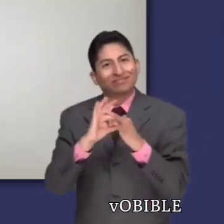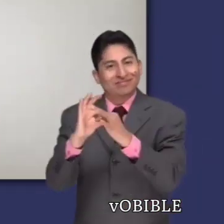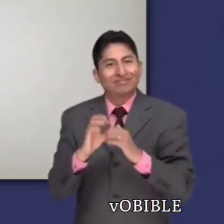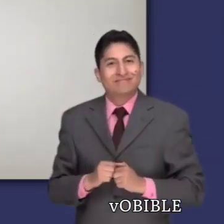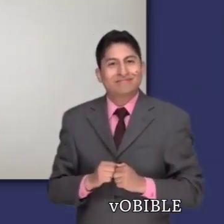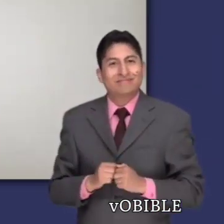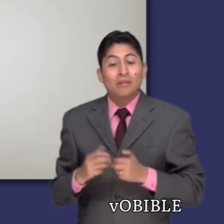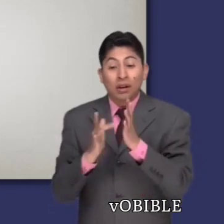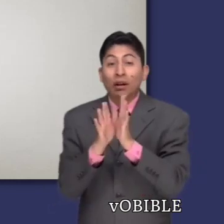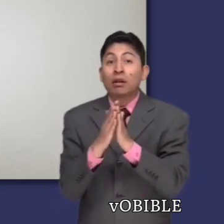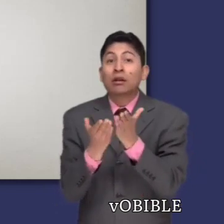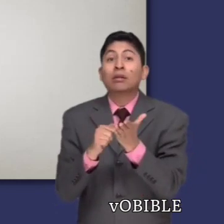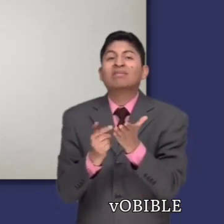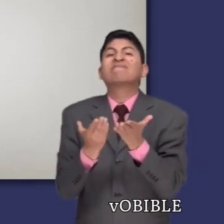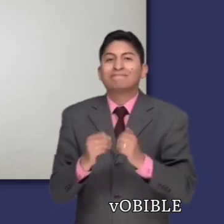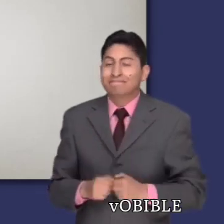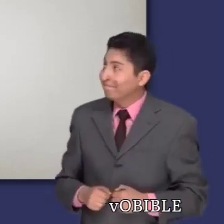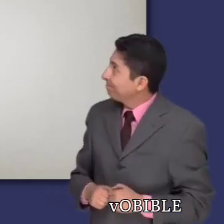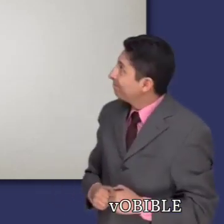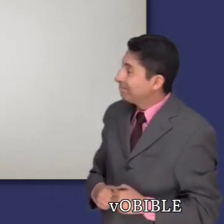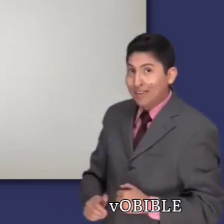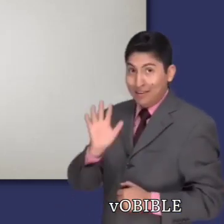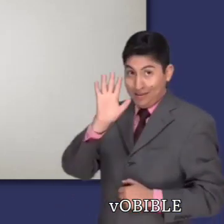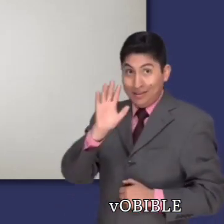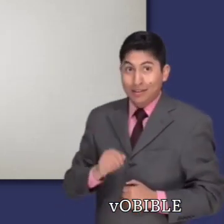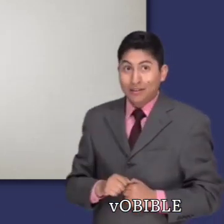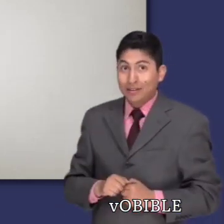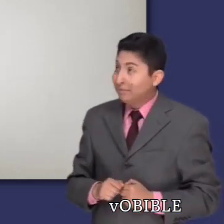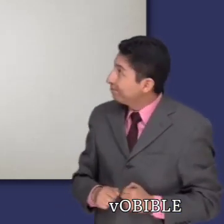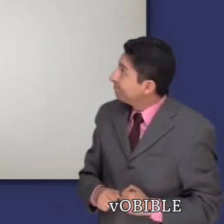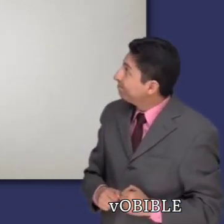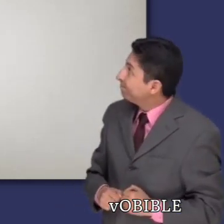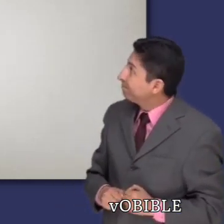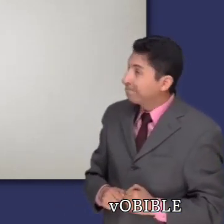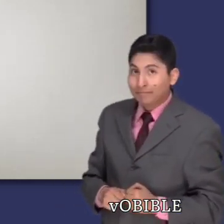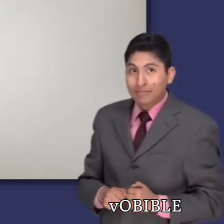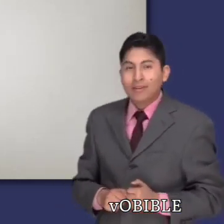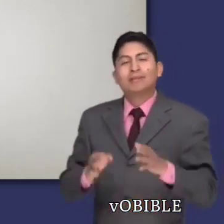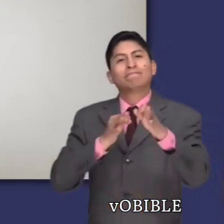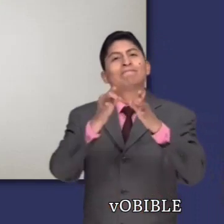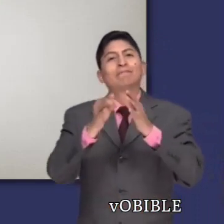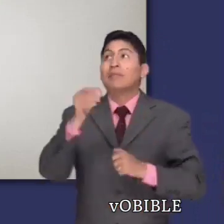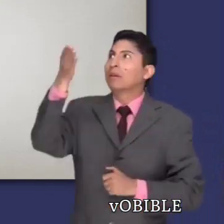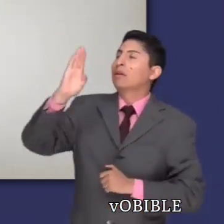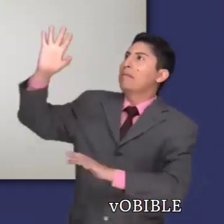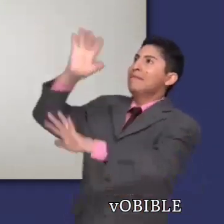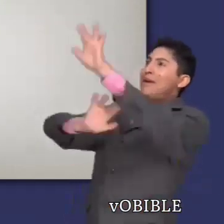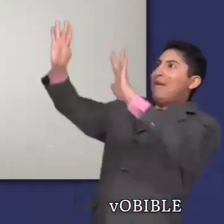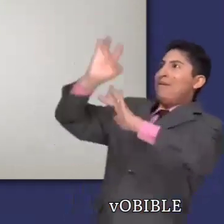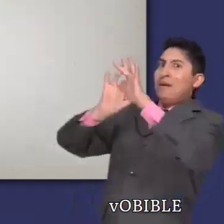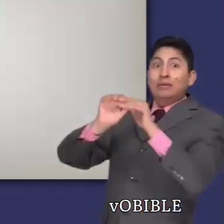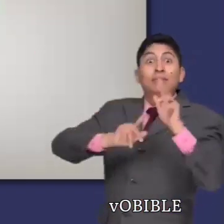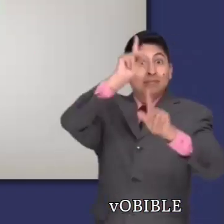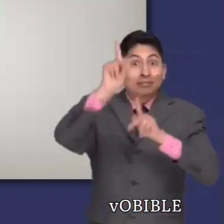Primera de Juan tiene 5 capítulos. En el capítulo 1, Juan nos dice que Dios es luz y que